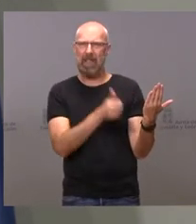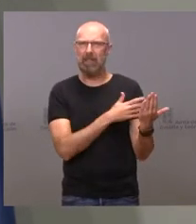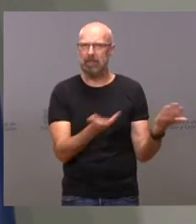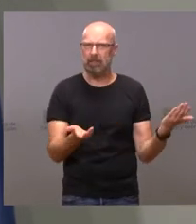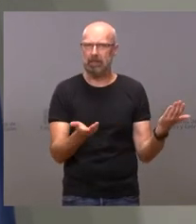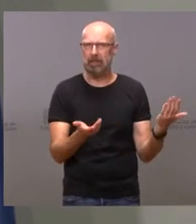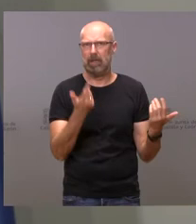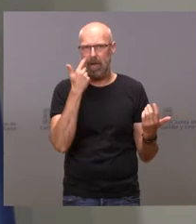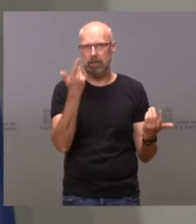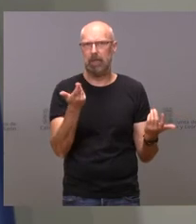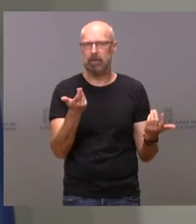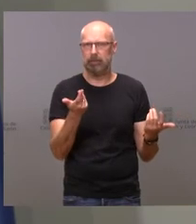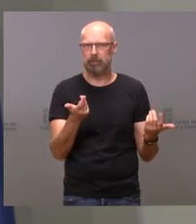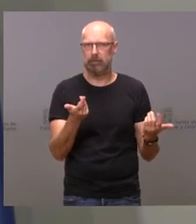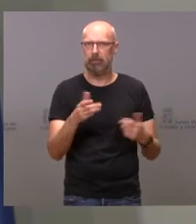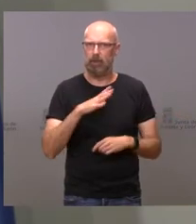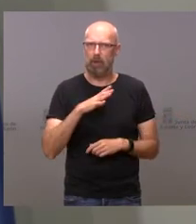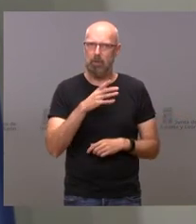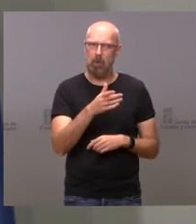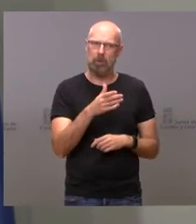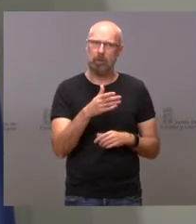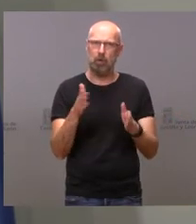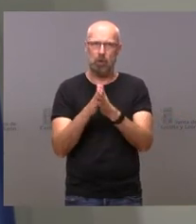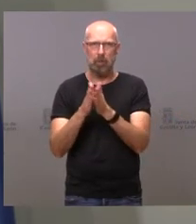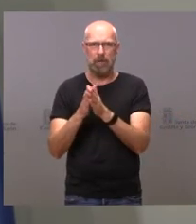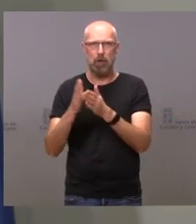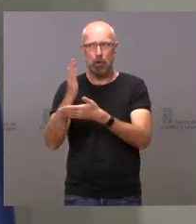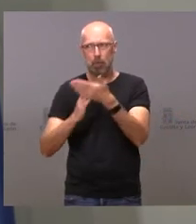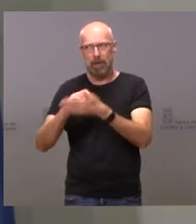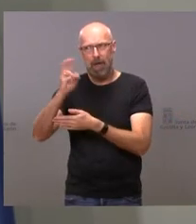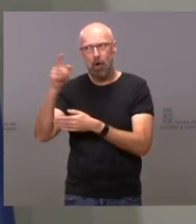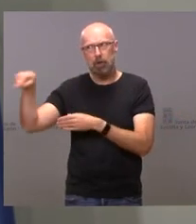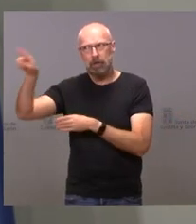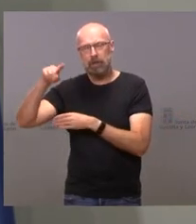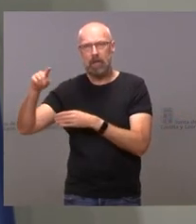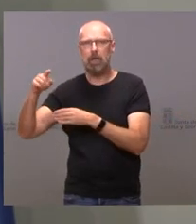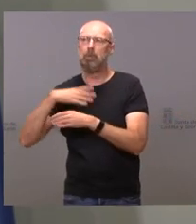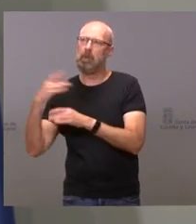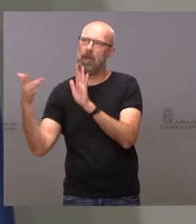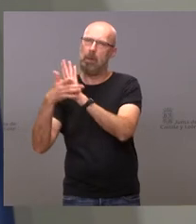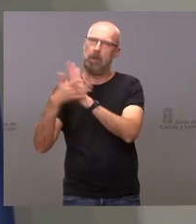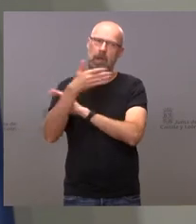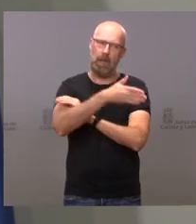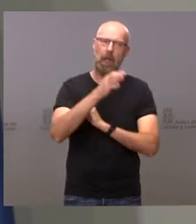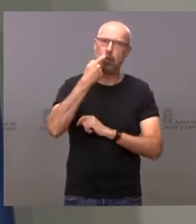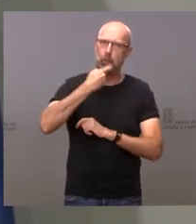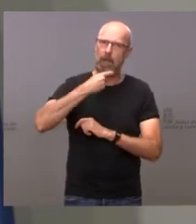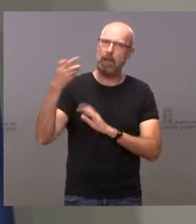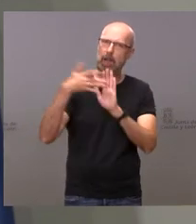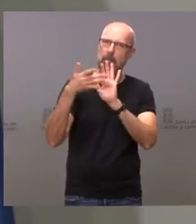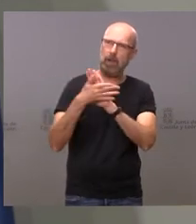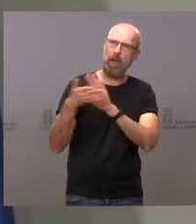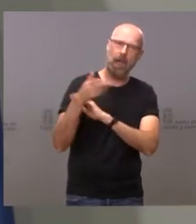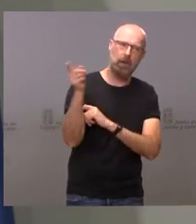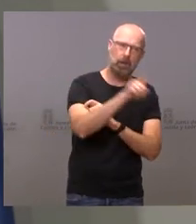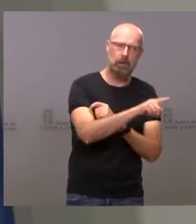partido que gobiernan en otras comunidades puedan explicarles al señor Tudanca y al Partido Socialista en Castilla y León